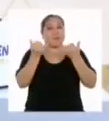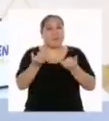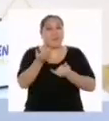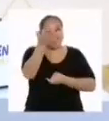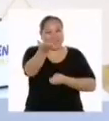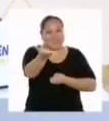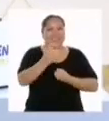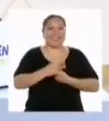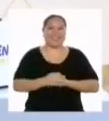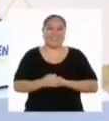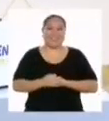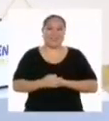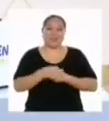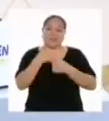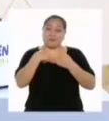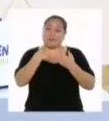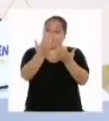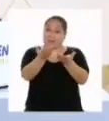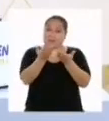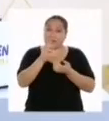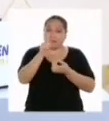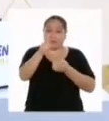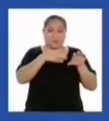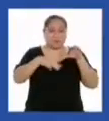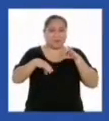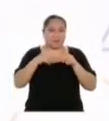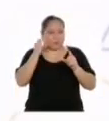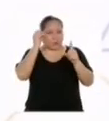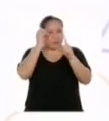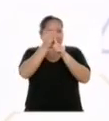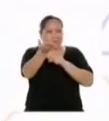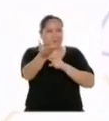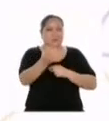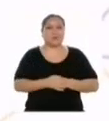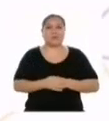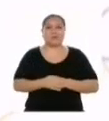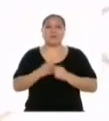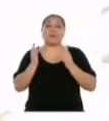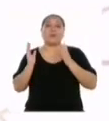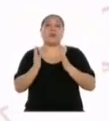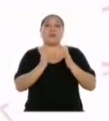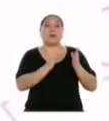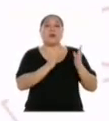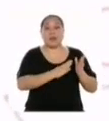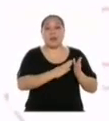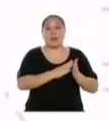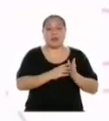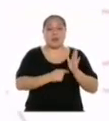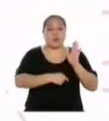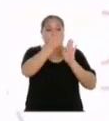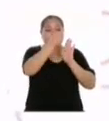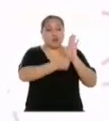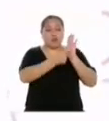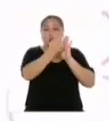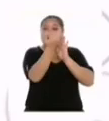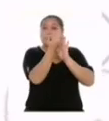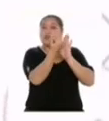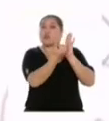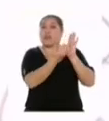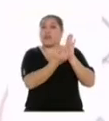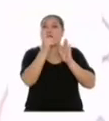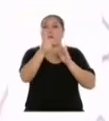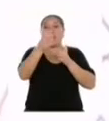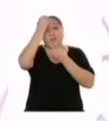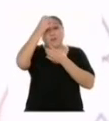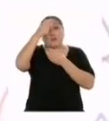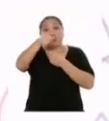Ahora les toca a ustedes. Los invito a realizar el siguiente reto: elaborar los respectivos gráficos para los datos que